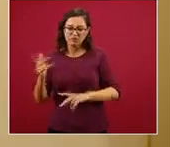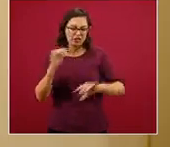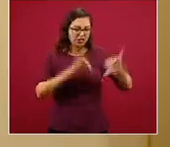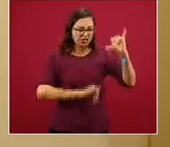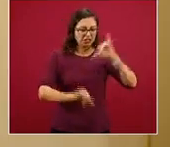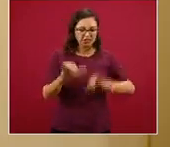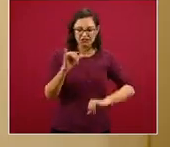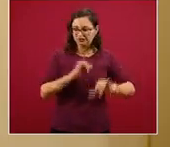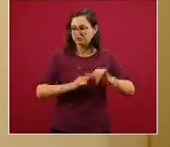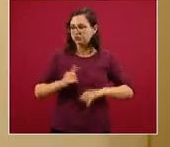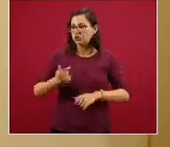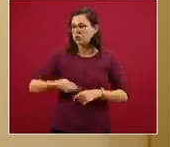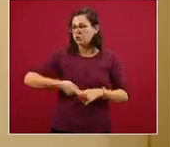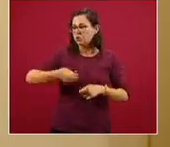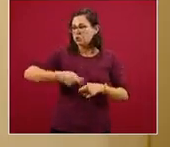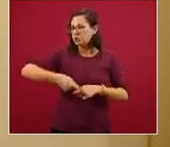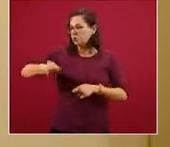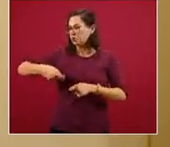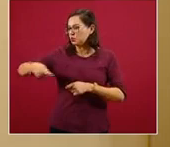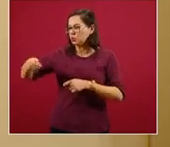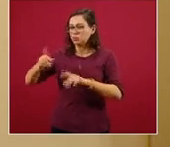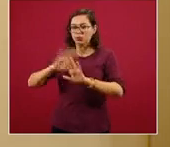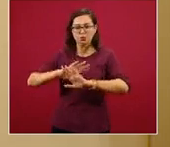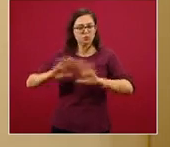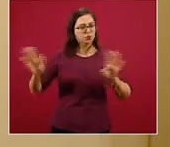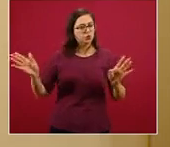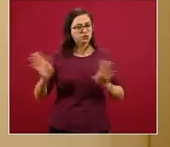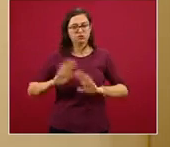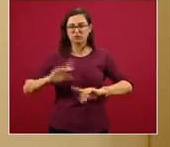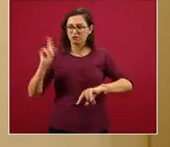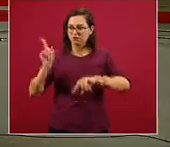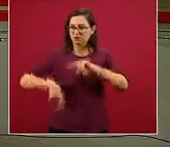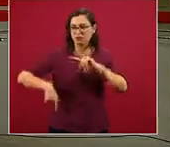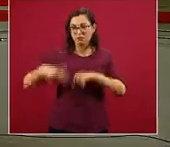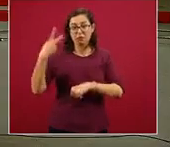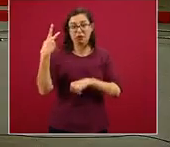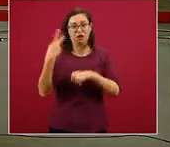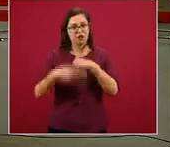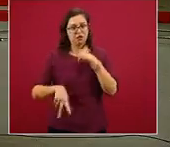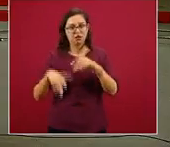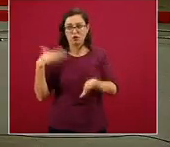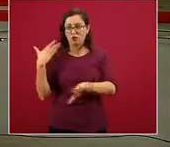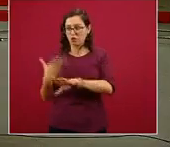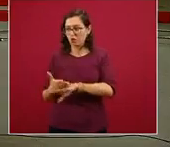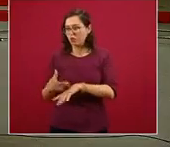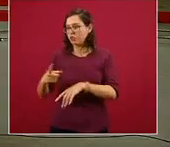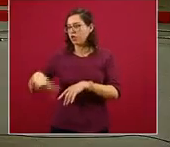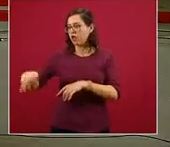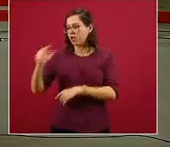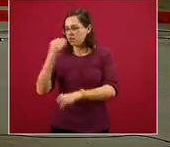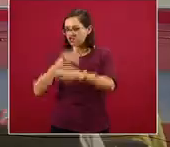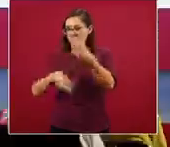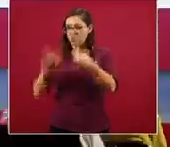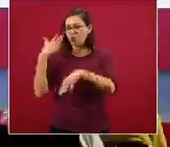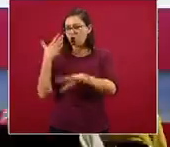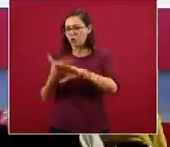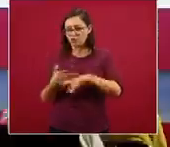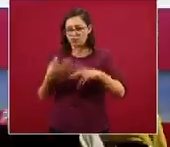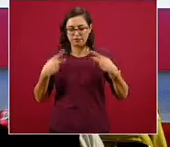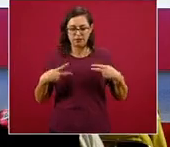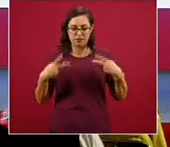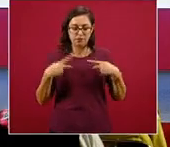la salud de las personas y la salud del medio ambiente, entre otros el establecimiento de una fecha de